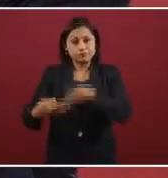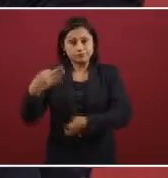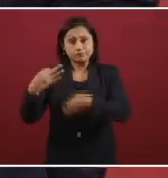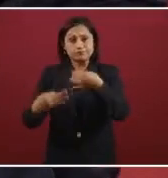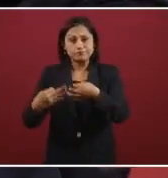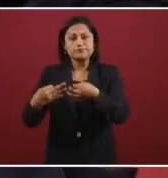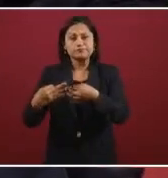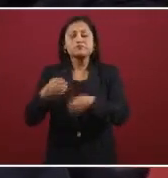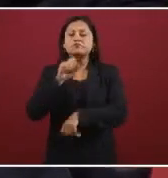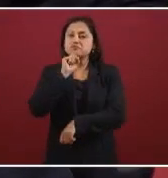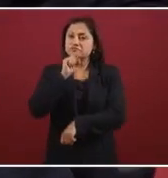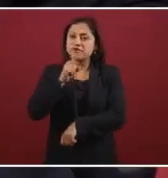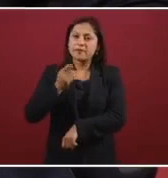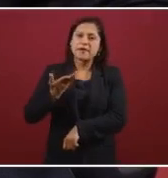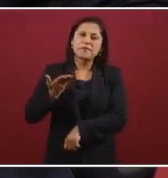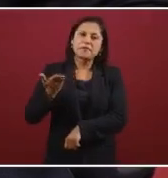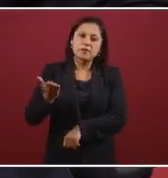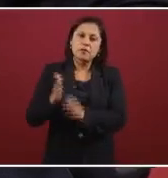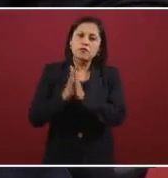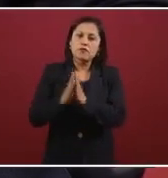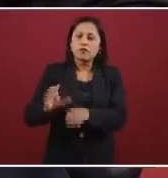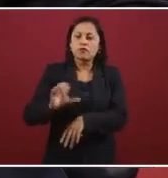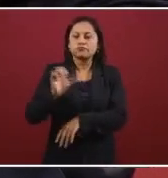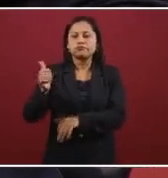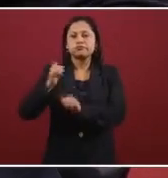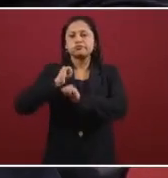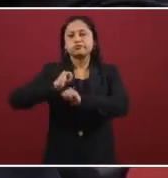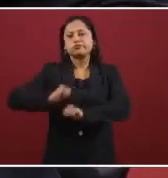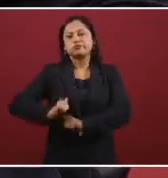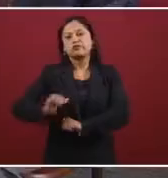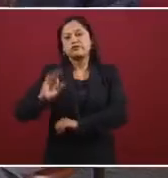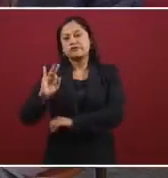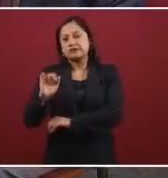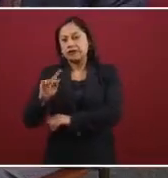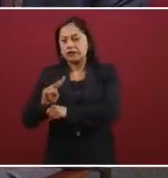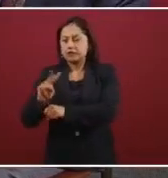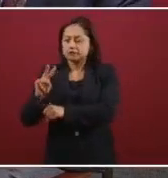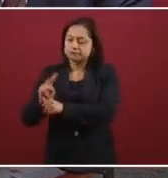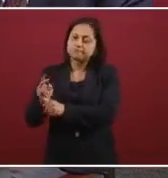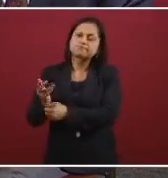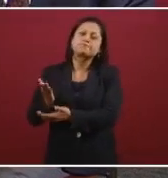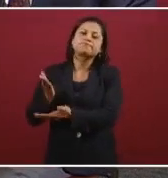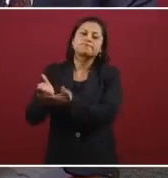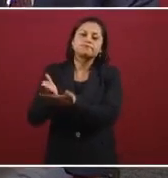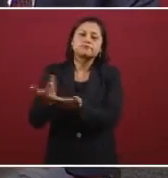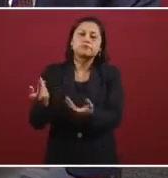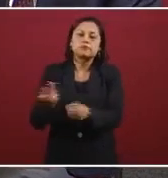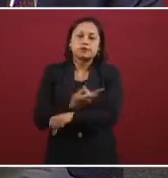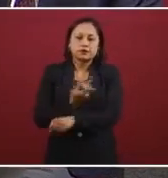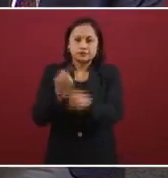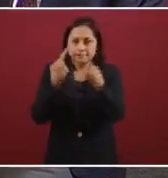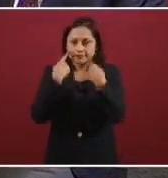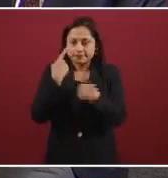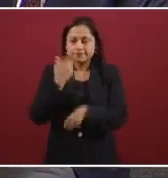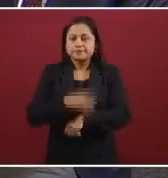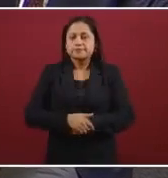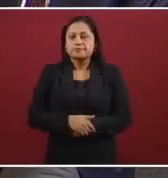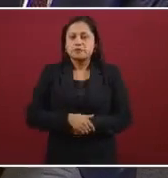pidiendo la intervención de la Fiscalía. Hoy vamos a tener una reunión con ese propósito